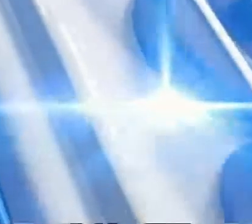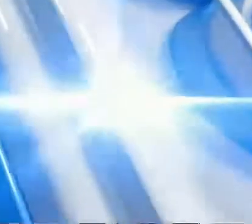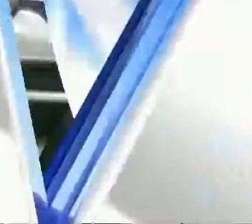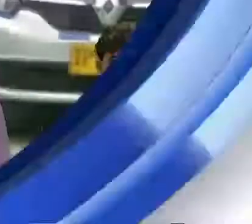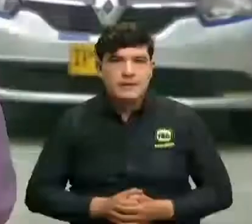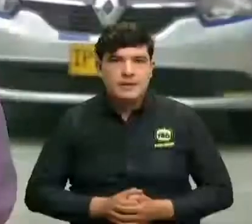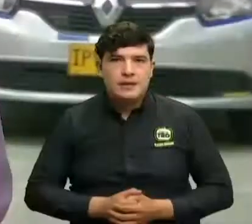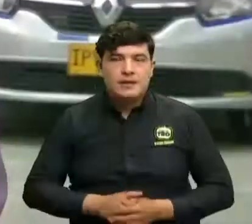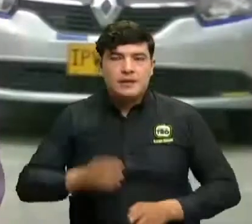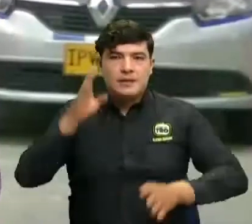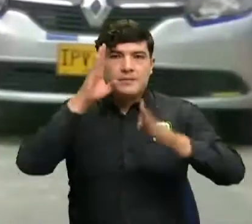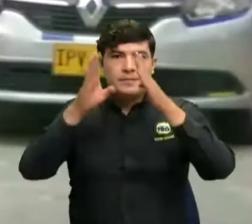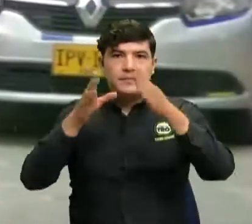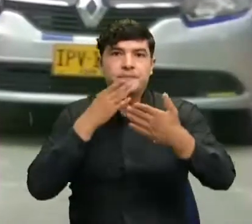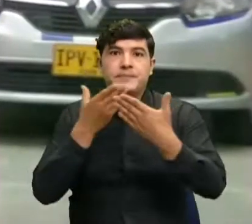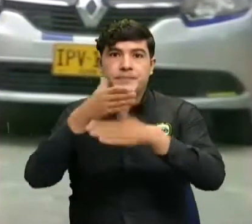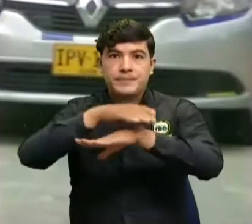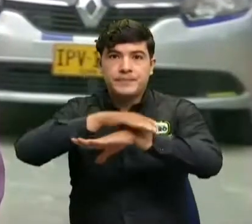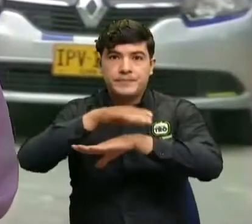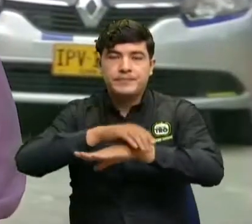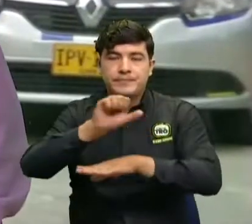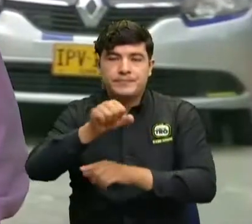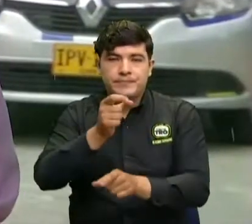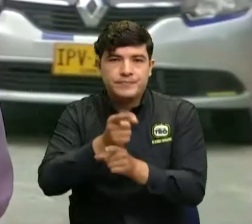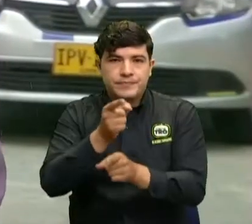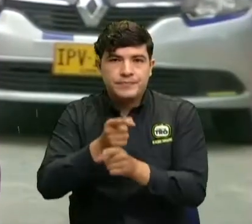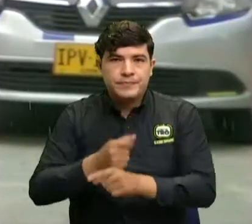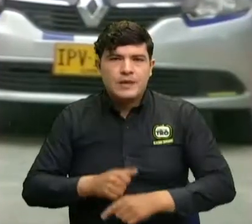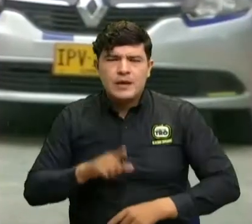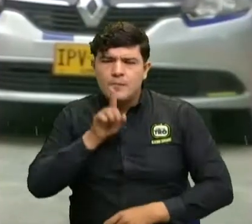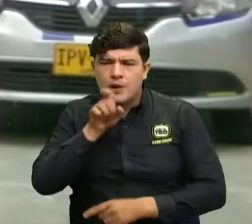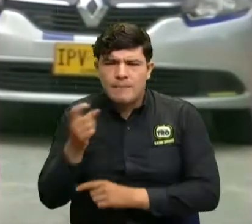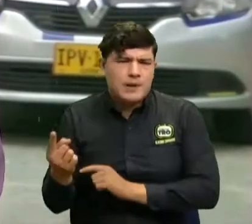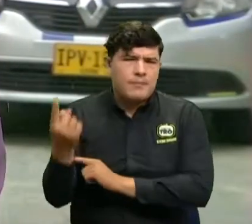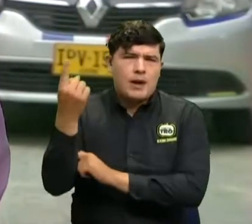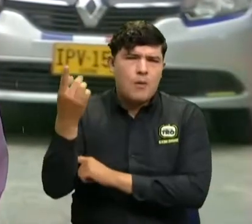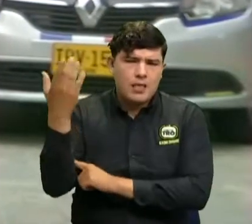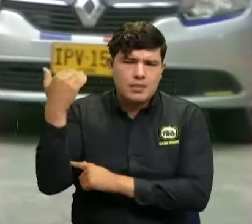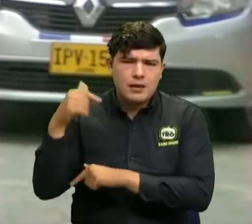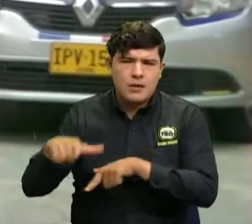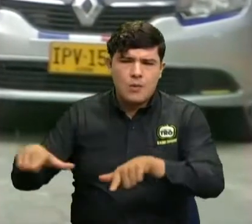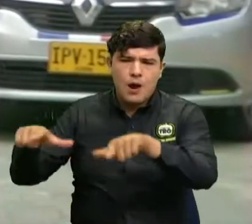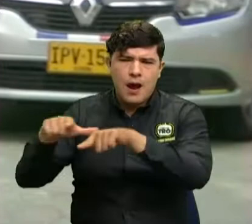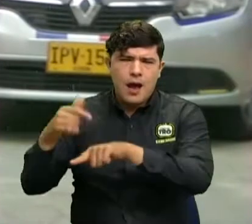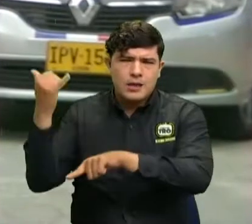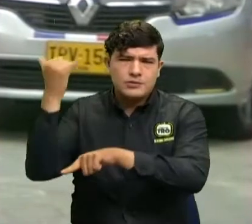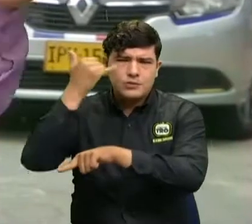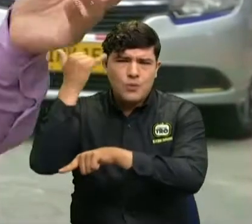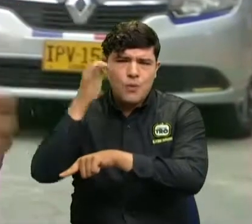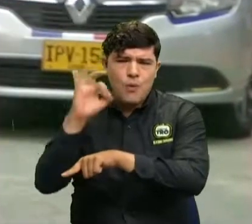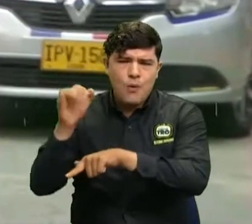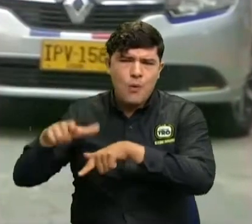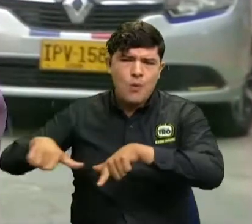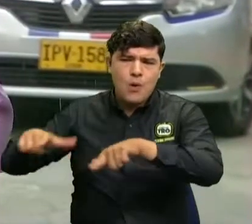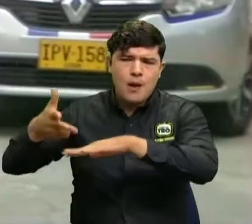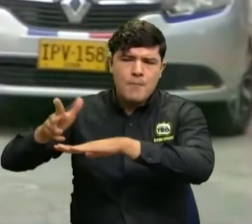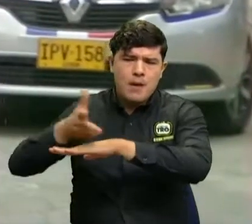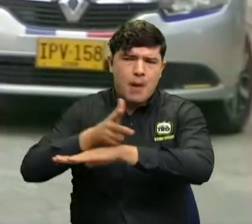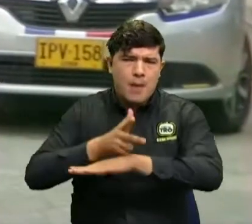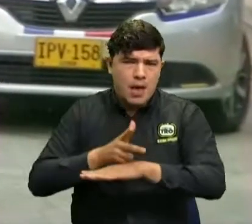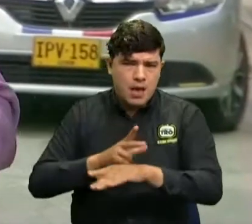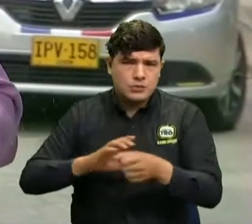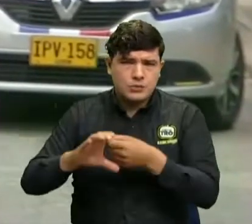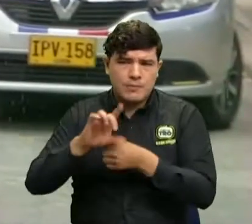que tiene zonas azules o se han implementado las zonas azules o zonas de parqueo en la capital santandereana. En administraciones